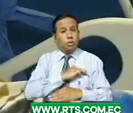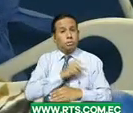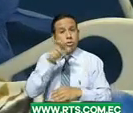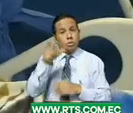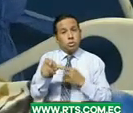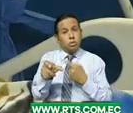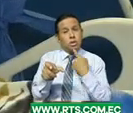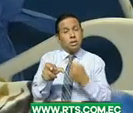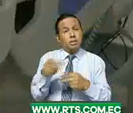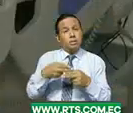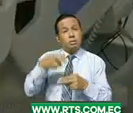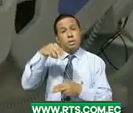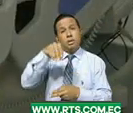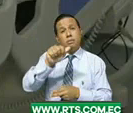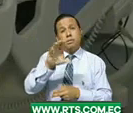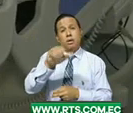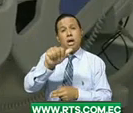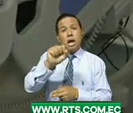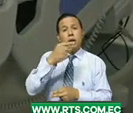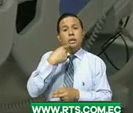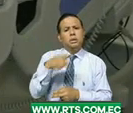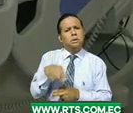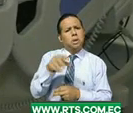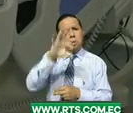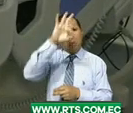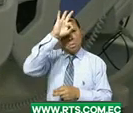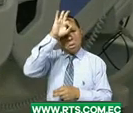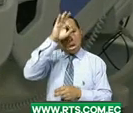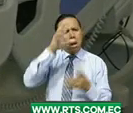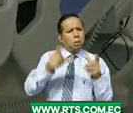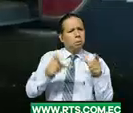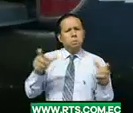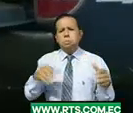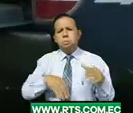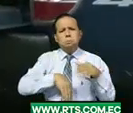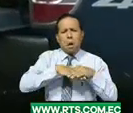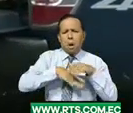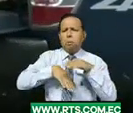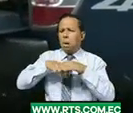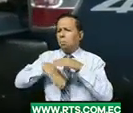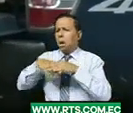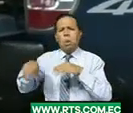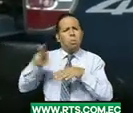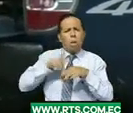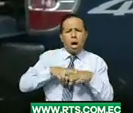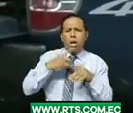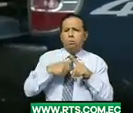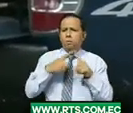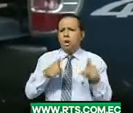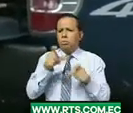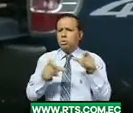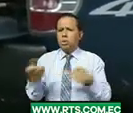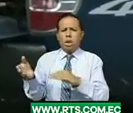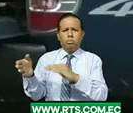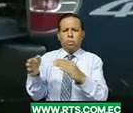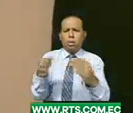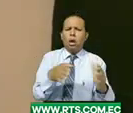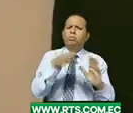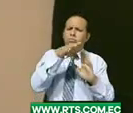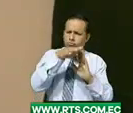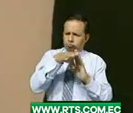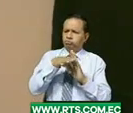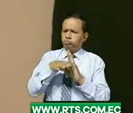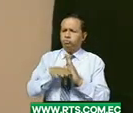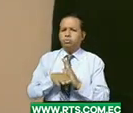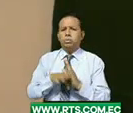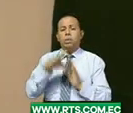la capacidad en los hospitales se mantiene con normalidad y que el índice de mortalidad ha disminuido considerablemente. De